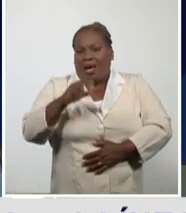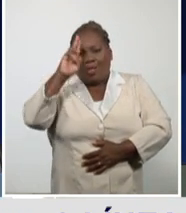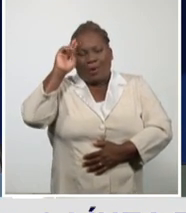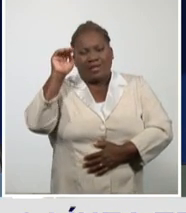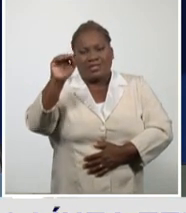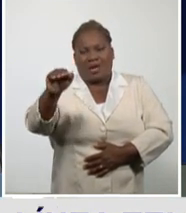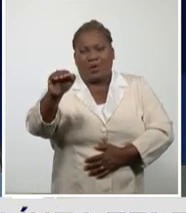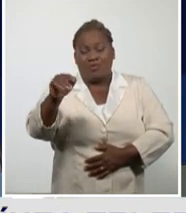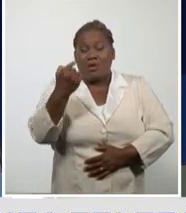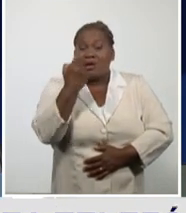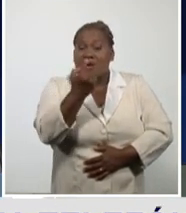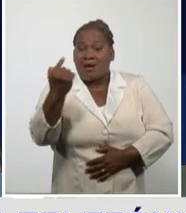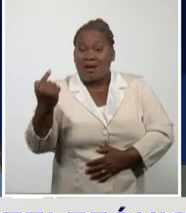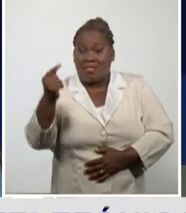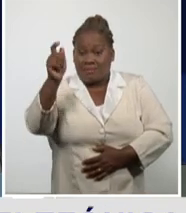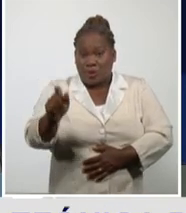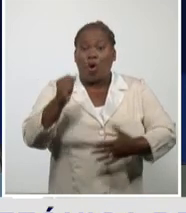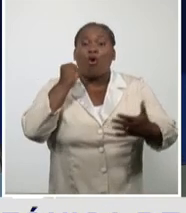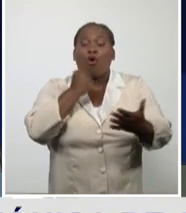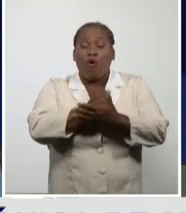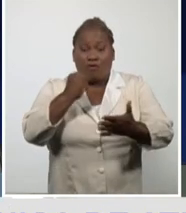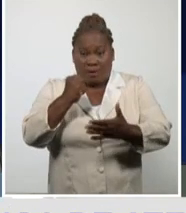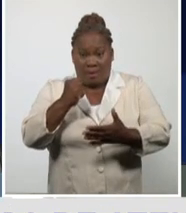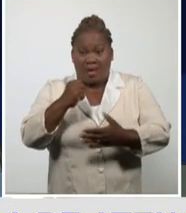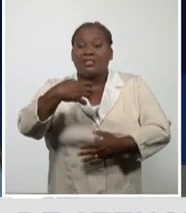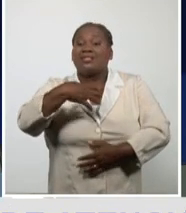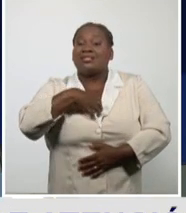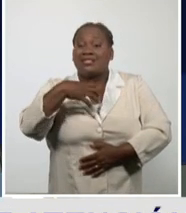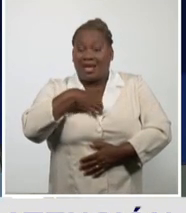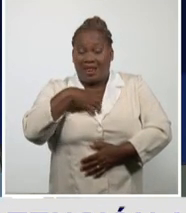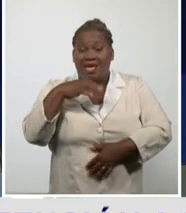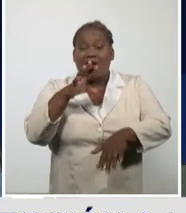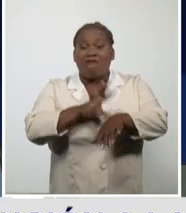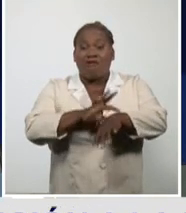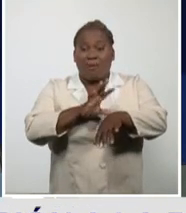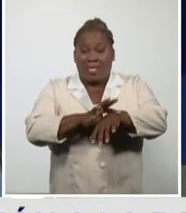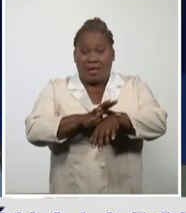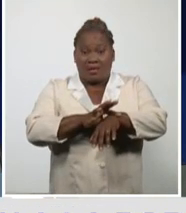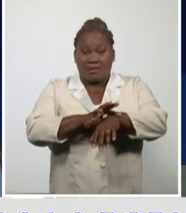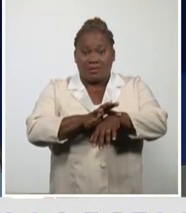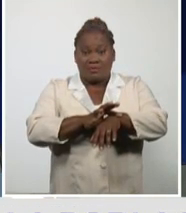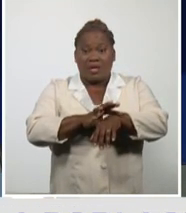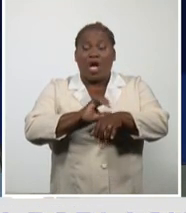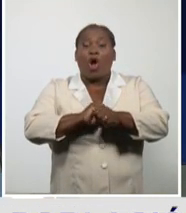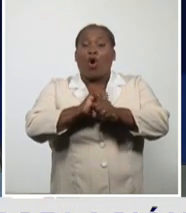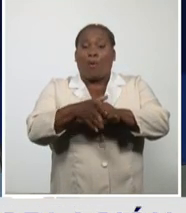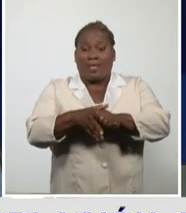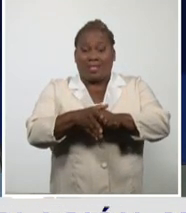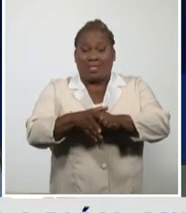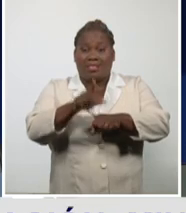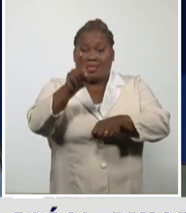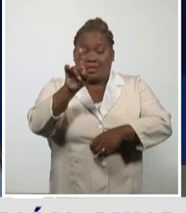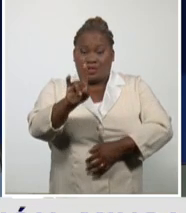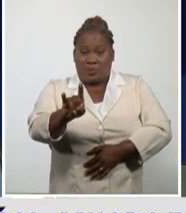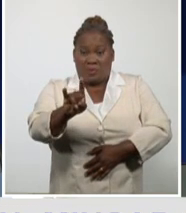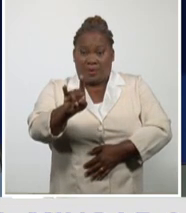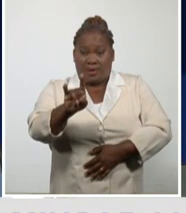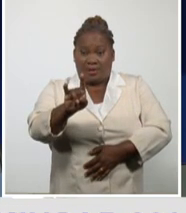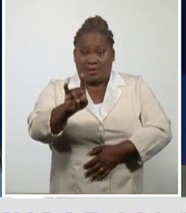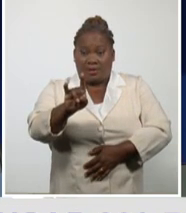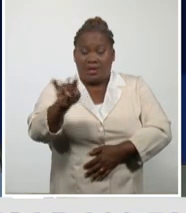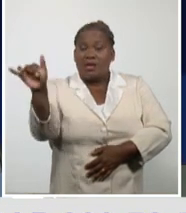cada persona que se confirma que tiene el SARS-CoV-2, el COVID-19, pues